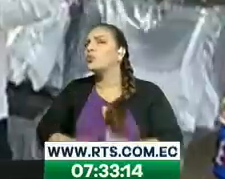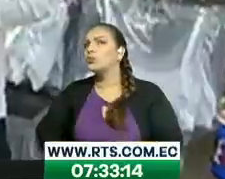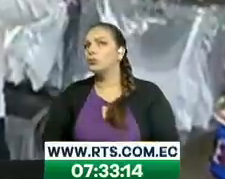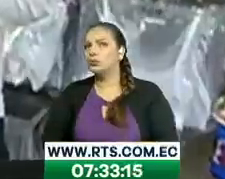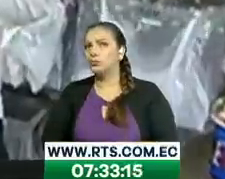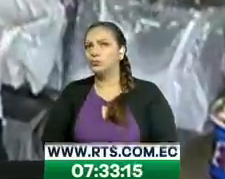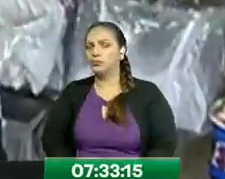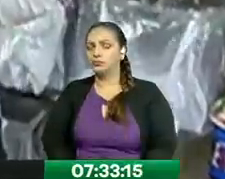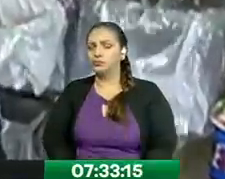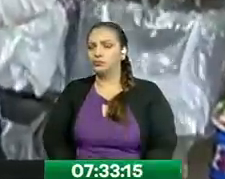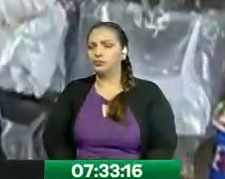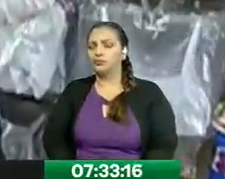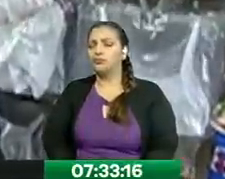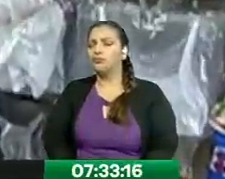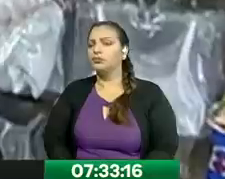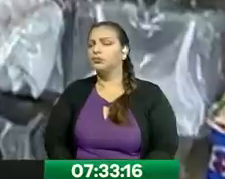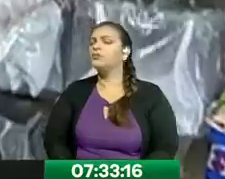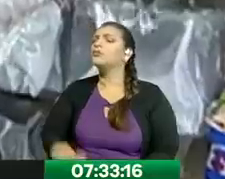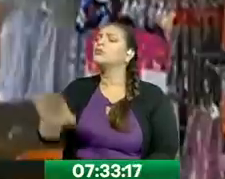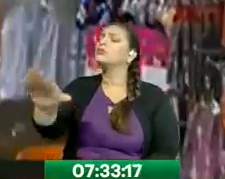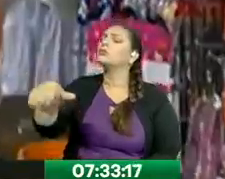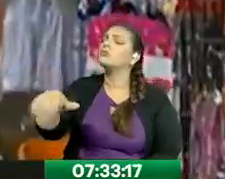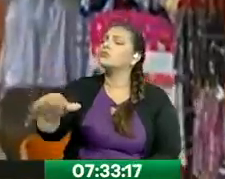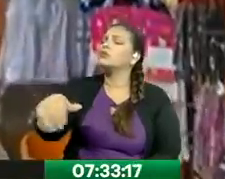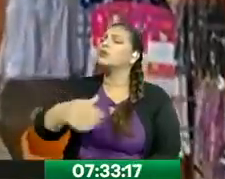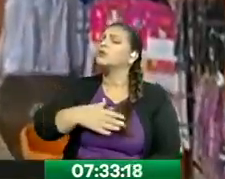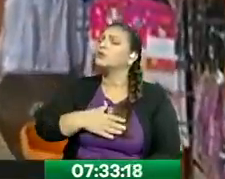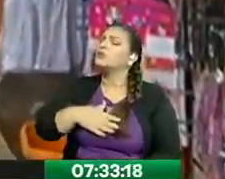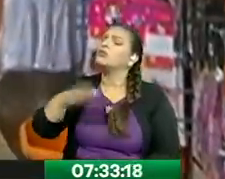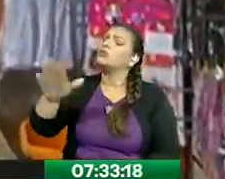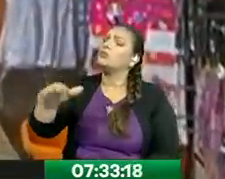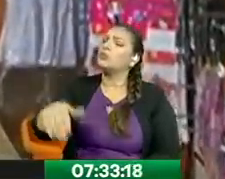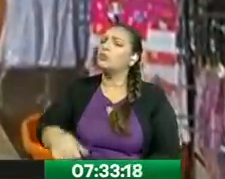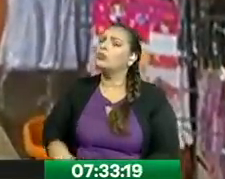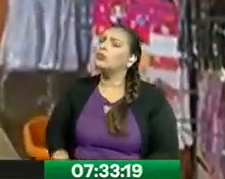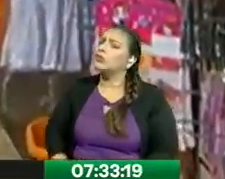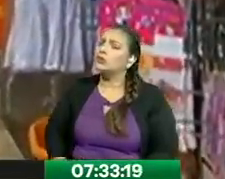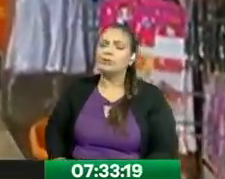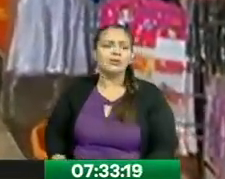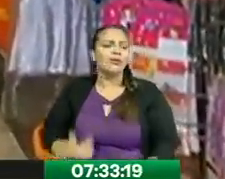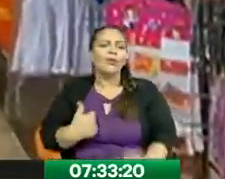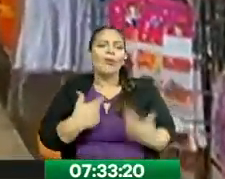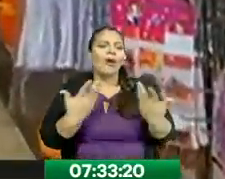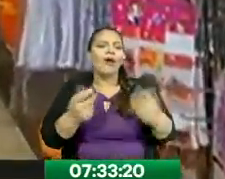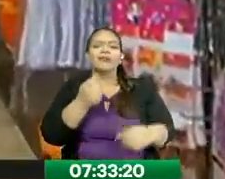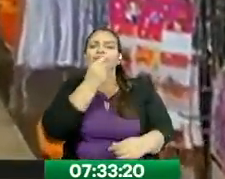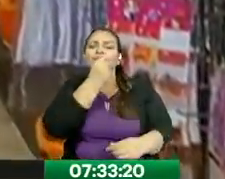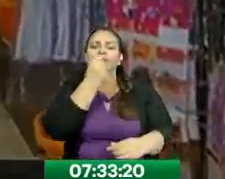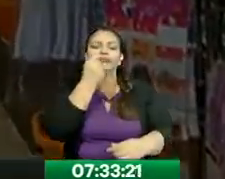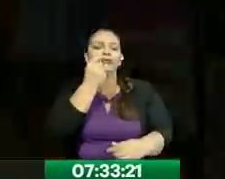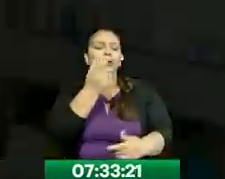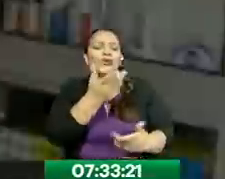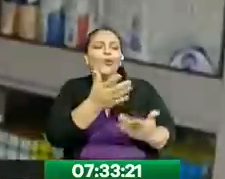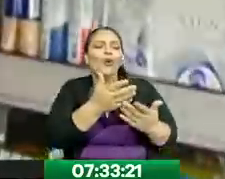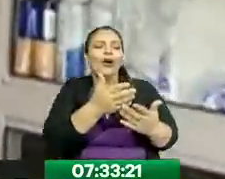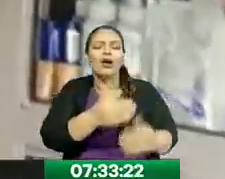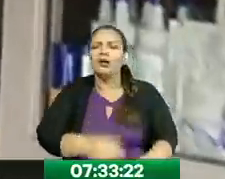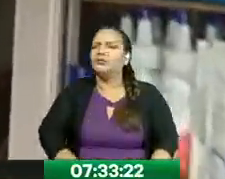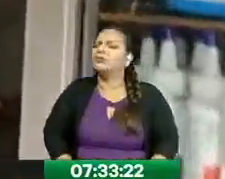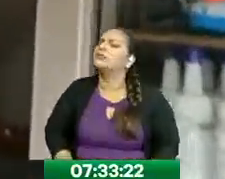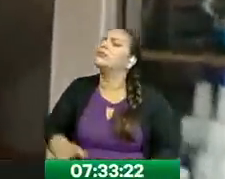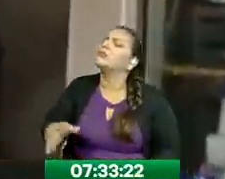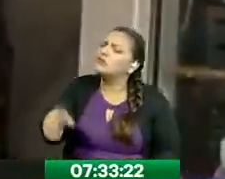empresariales y la señora no existía existía pero yo le dije sabes que no tengo esa es la vial señora discúlpame pero no tengo mientras